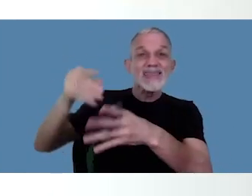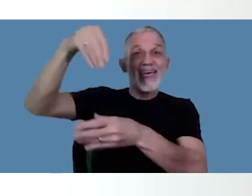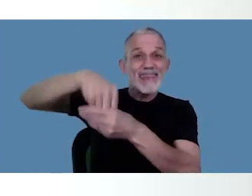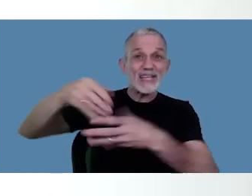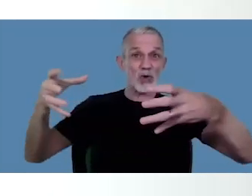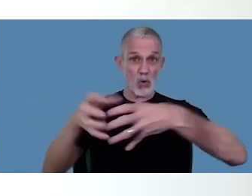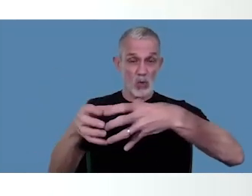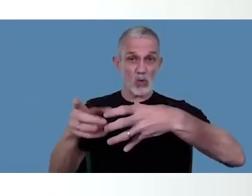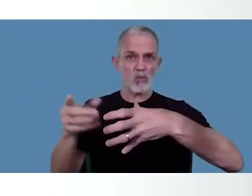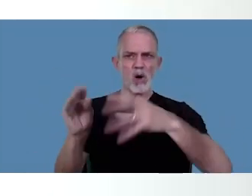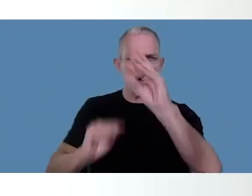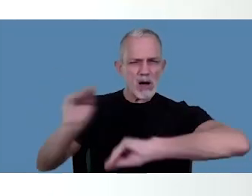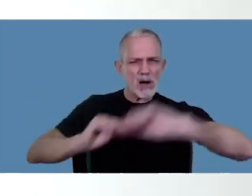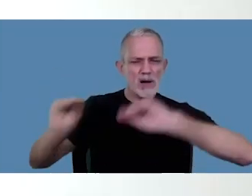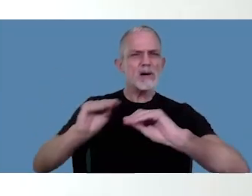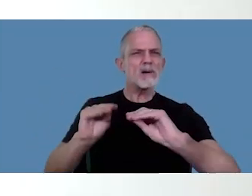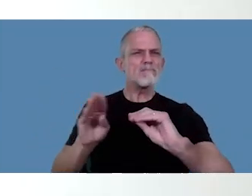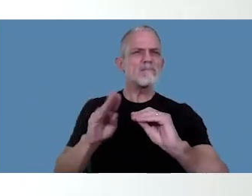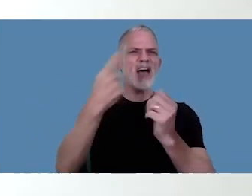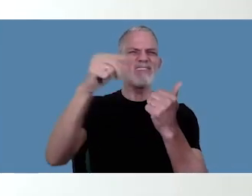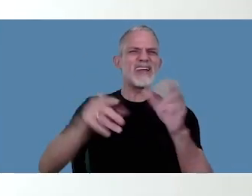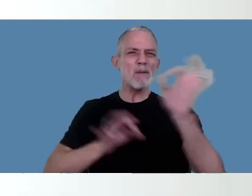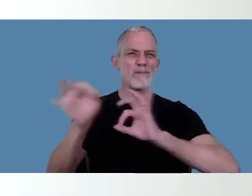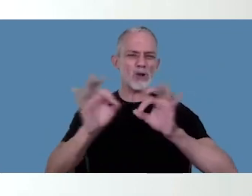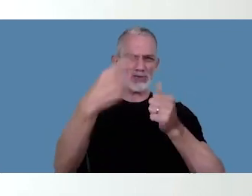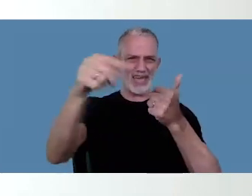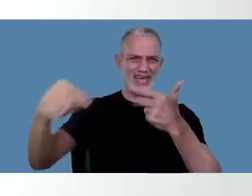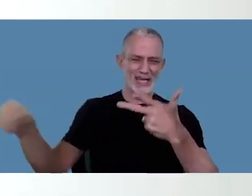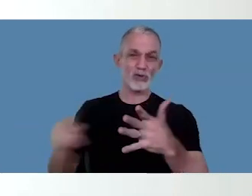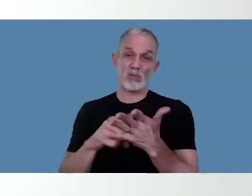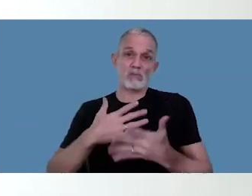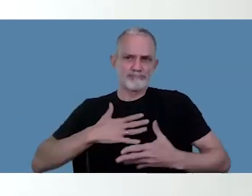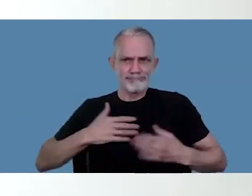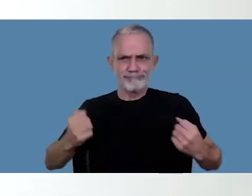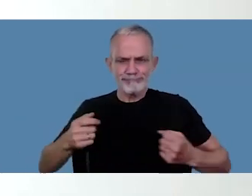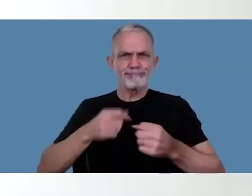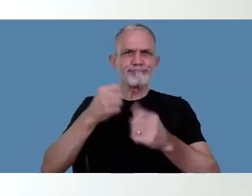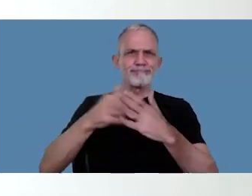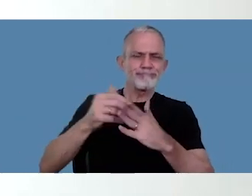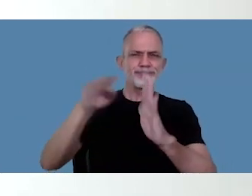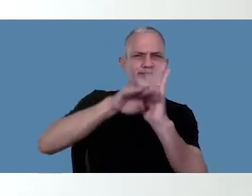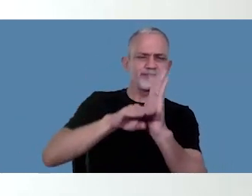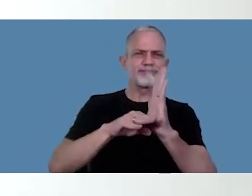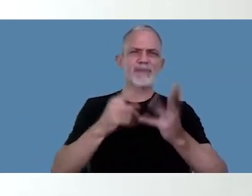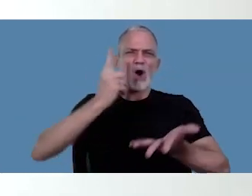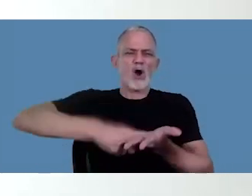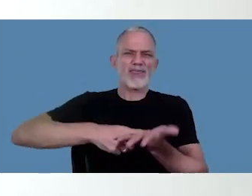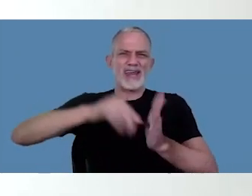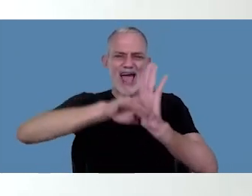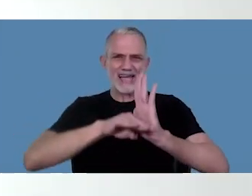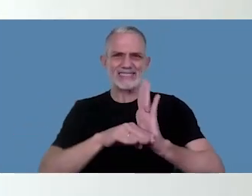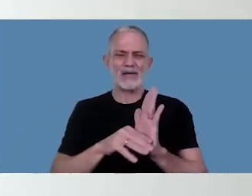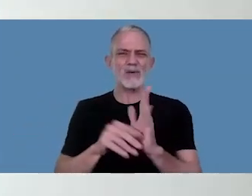ambiental armamos diferentes proyectos, ya sea poniéndole el cuerpo, proyectos de ordenanza, tratamientos de